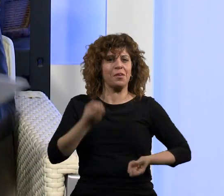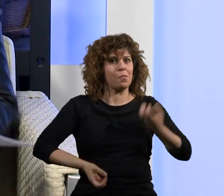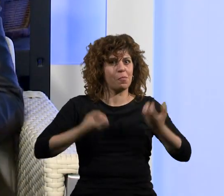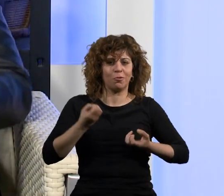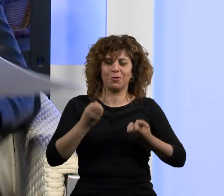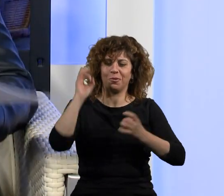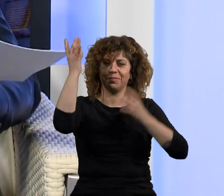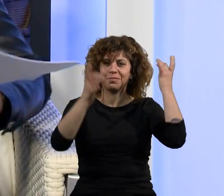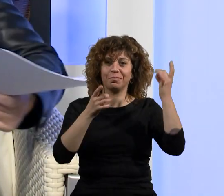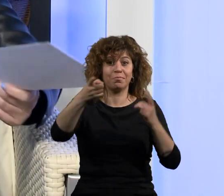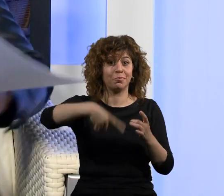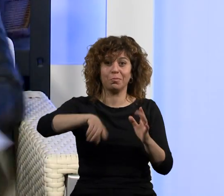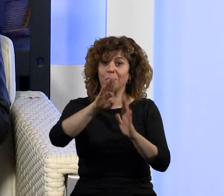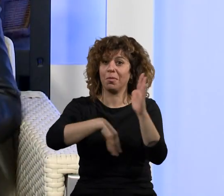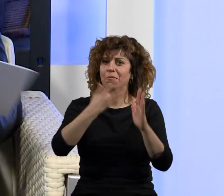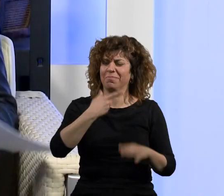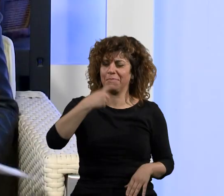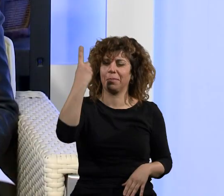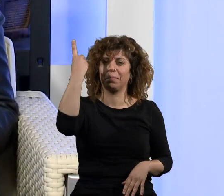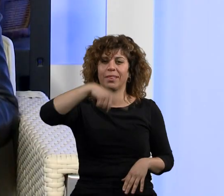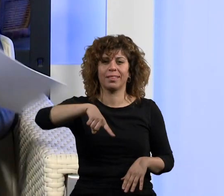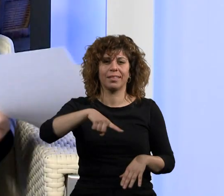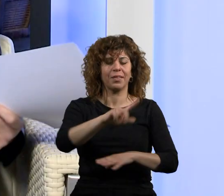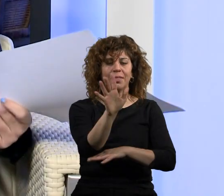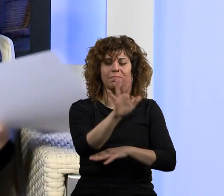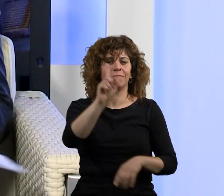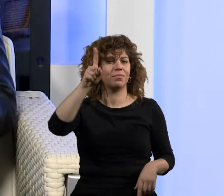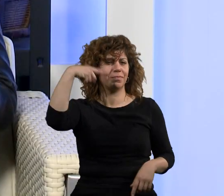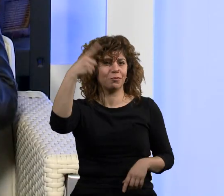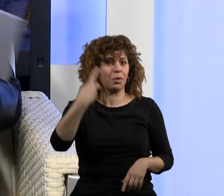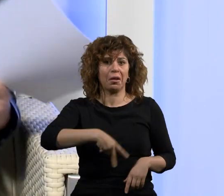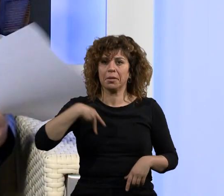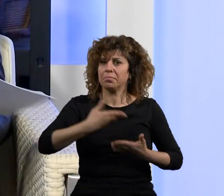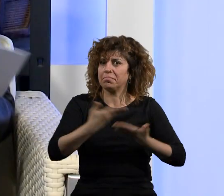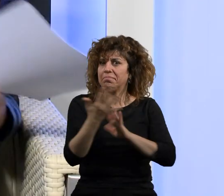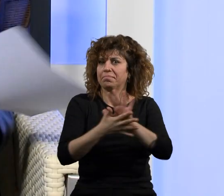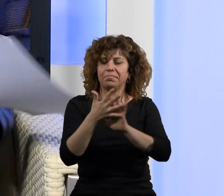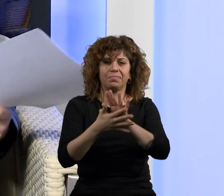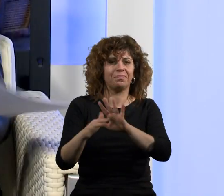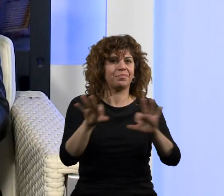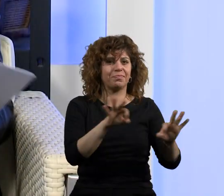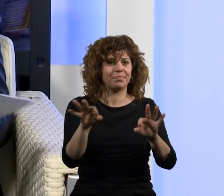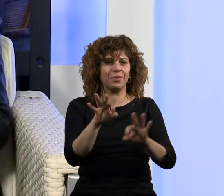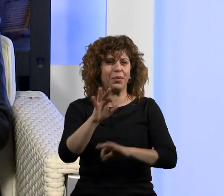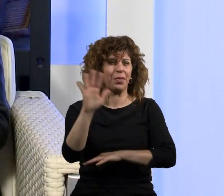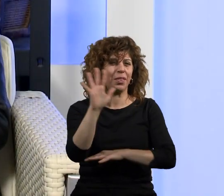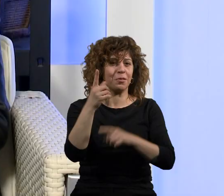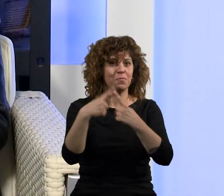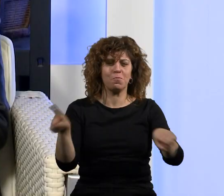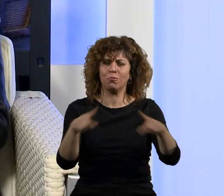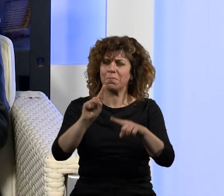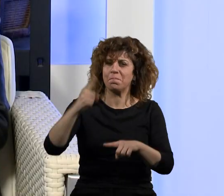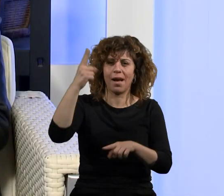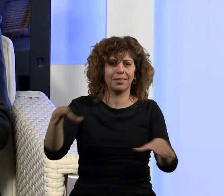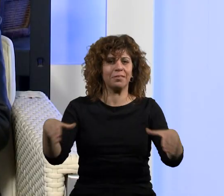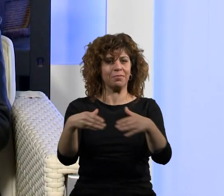Creativo, su programa preferido, ya lo sabemos, de cine, de cultura en general. Pues hablamos de teatro, de cine, ya saben, de música, sobre todo de